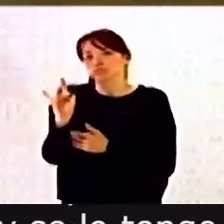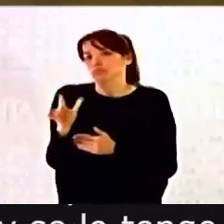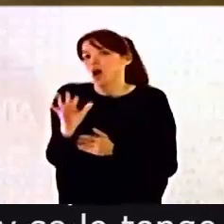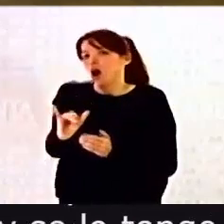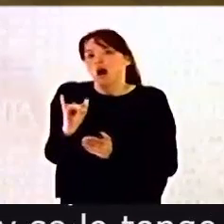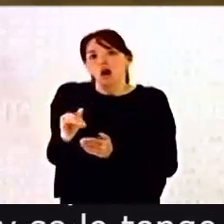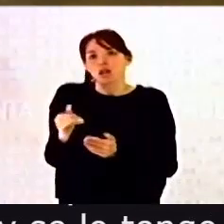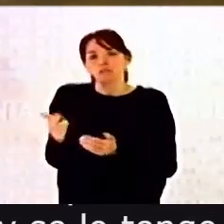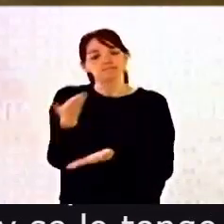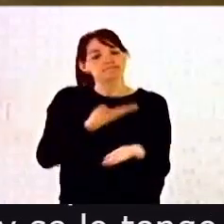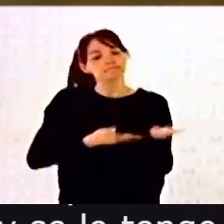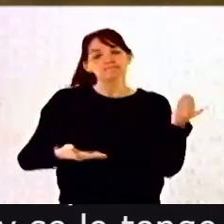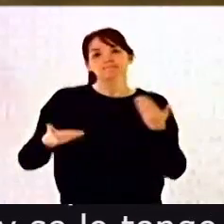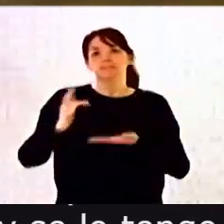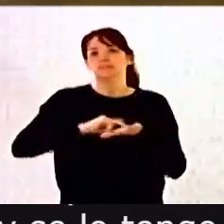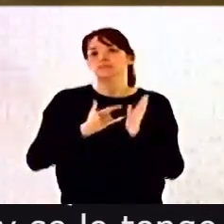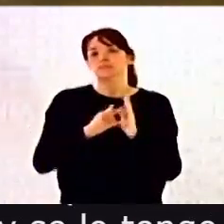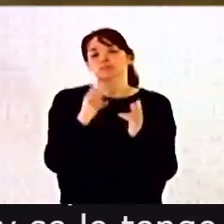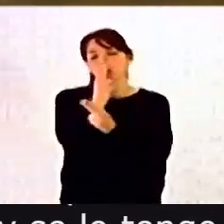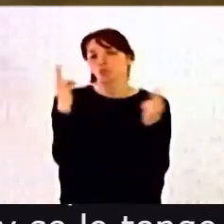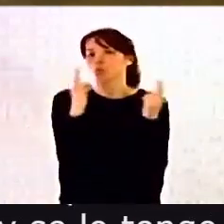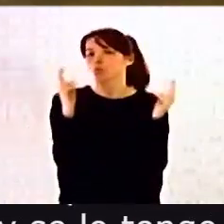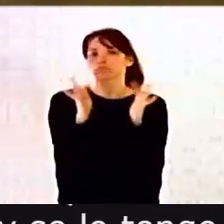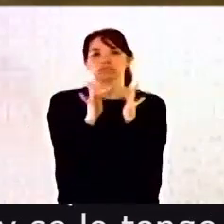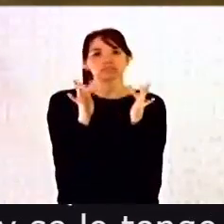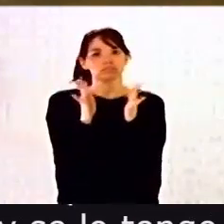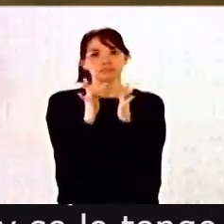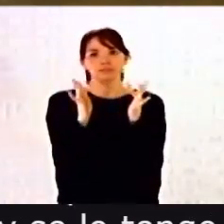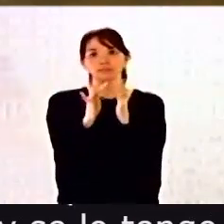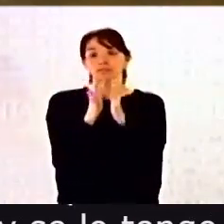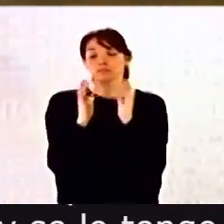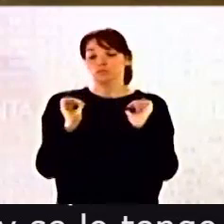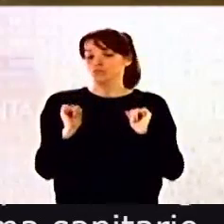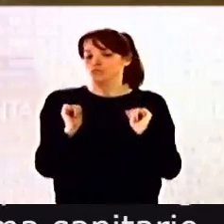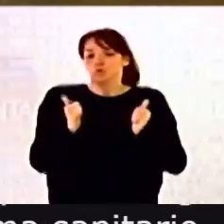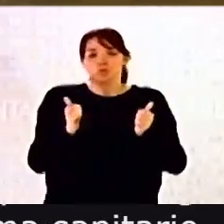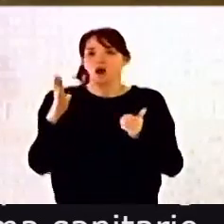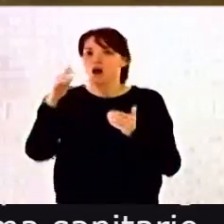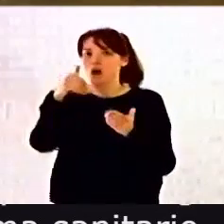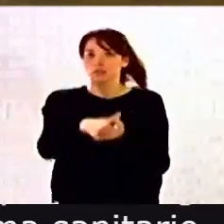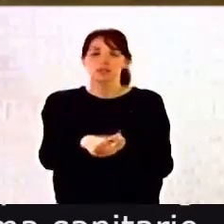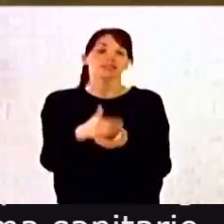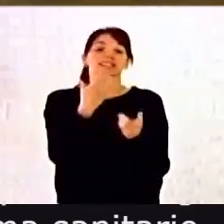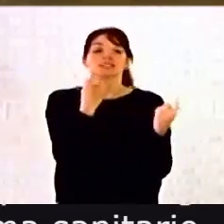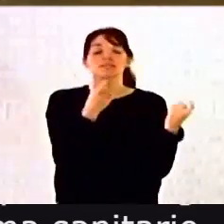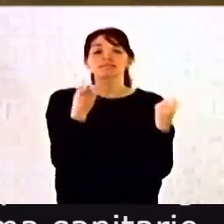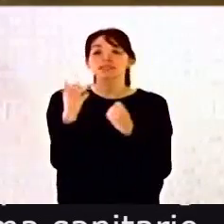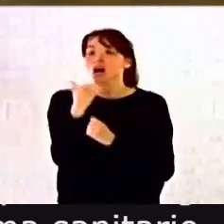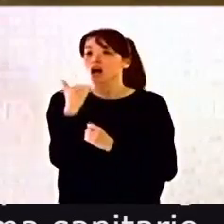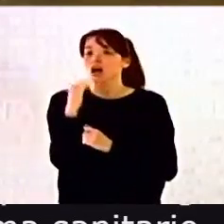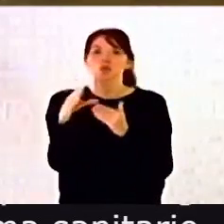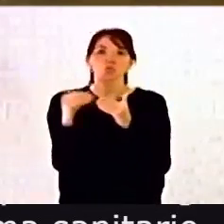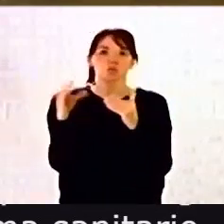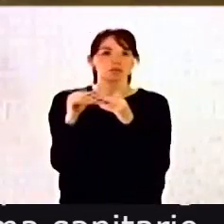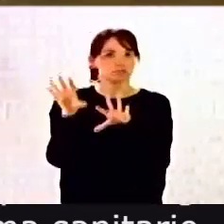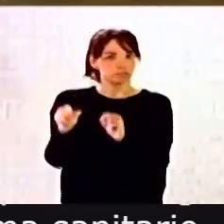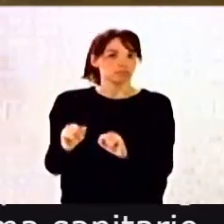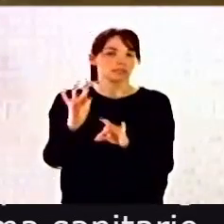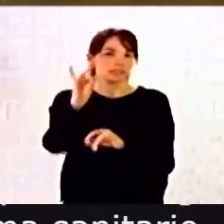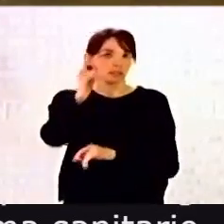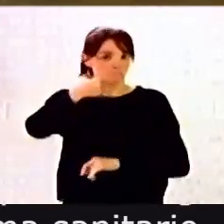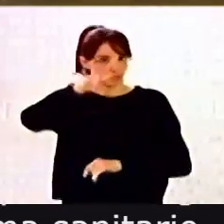del sistema sanitario público desde el principio del brote por si fuese necesario la utilización. Y, de hecho, sabe